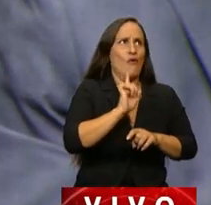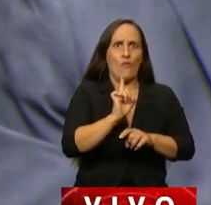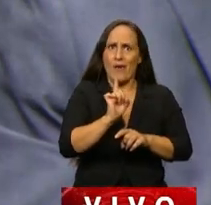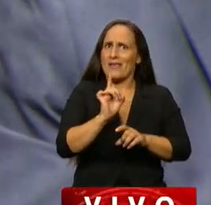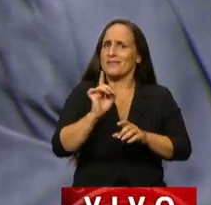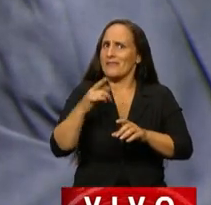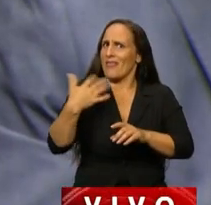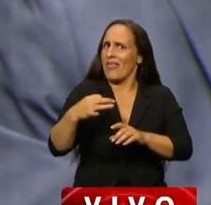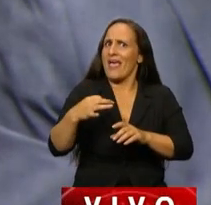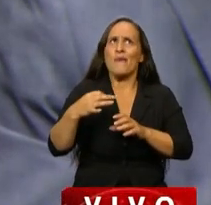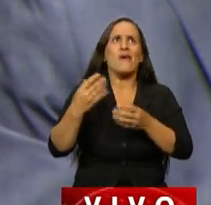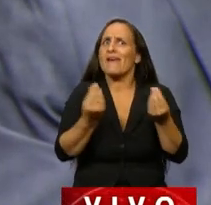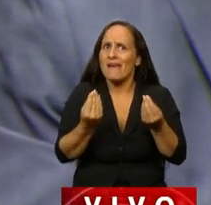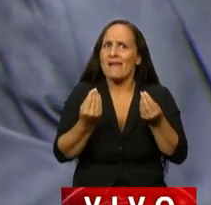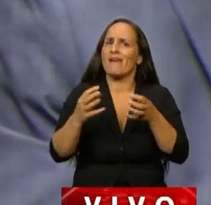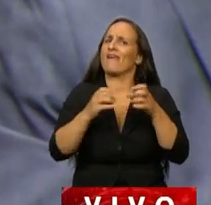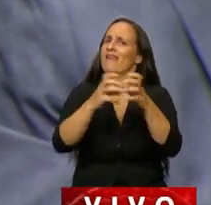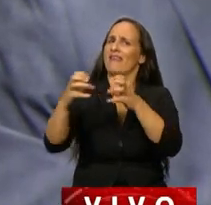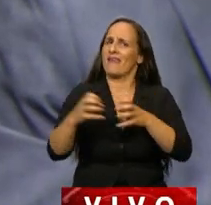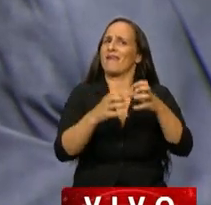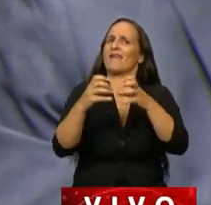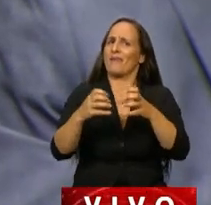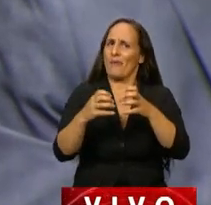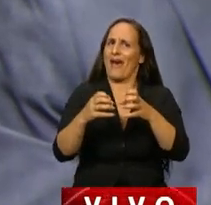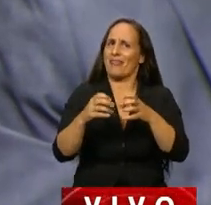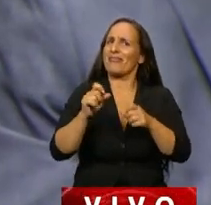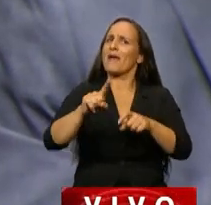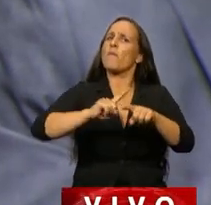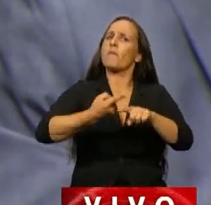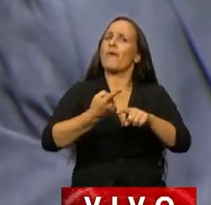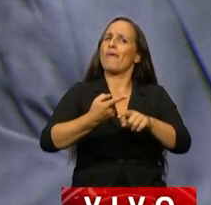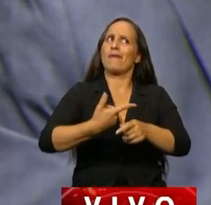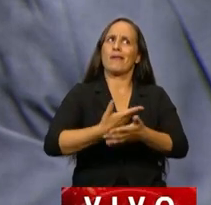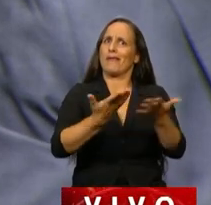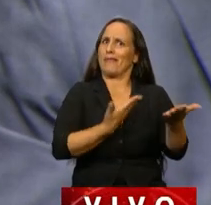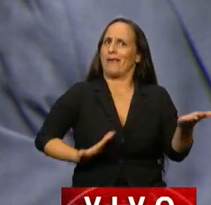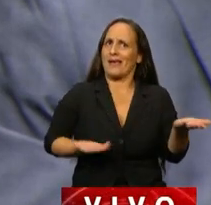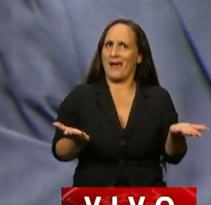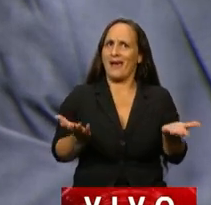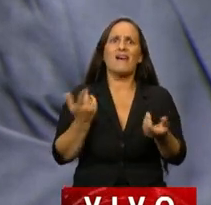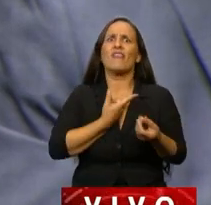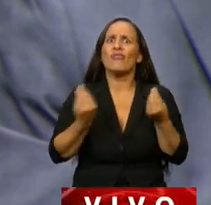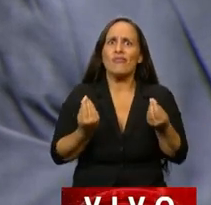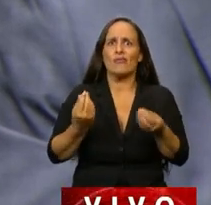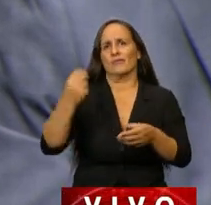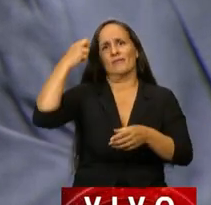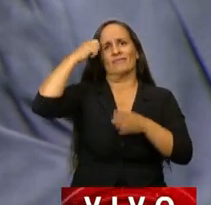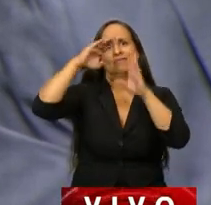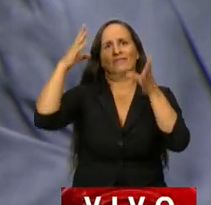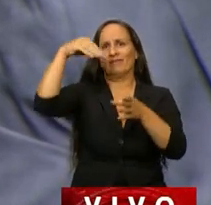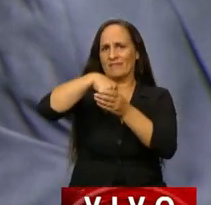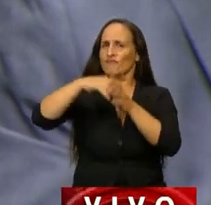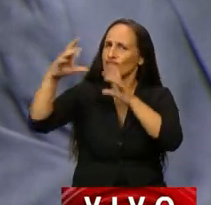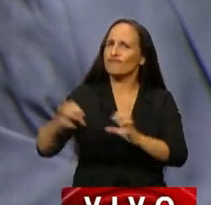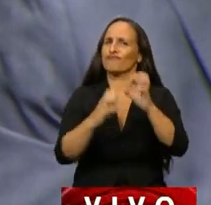generación, las tenemos que discutir como política de Estado dentro del Parlamento. Estas